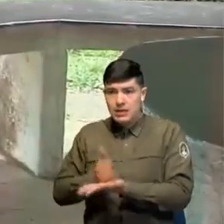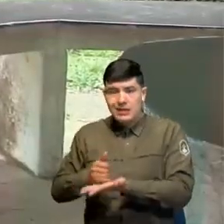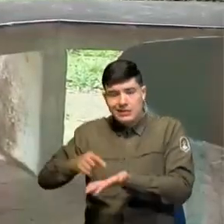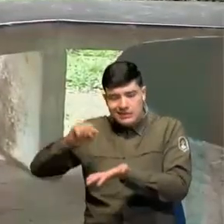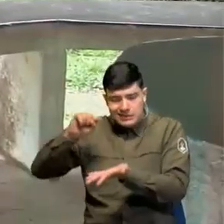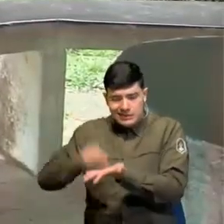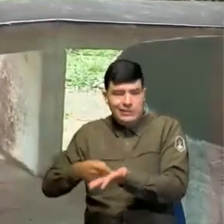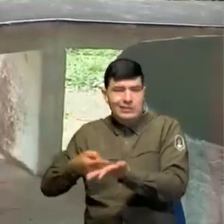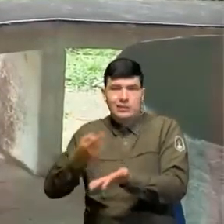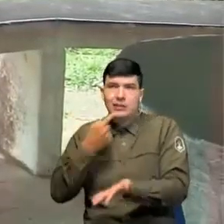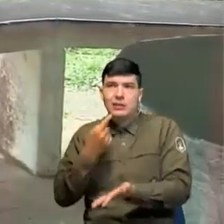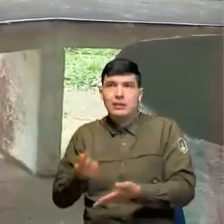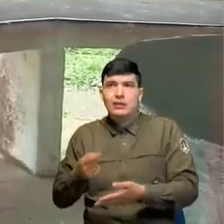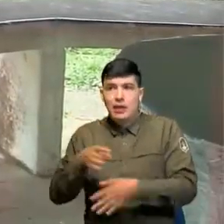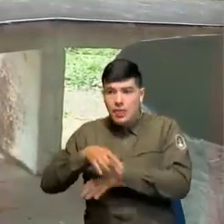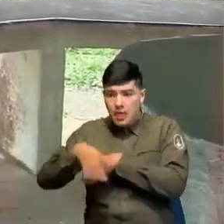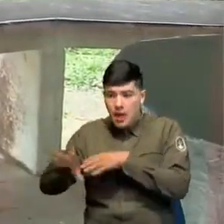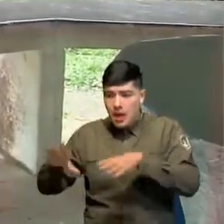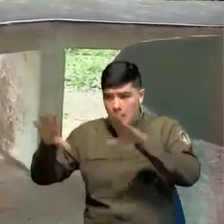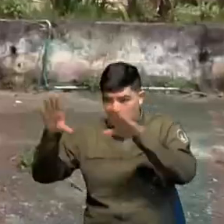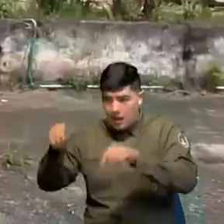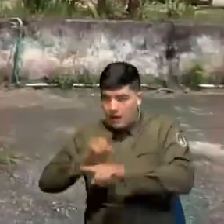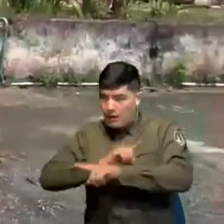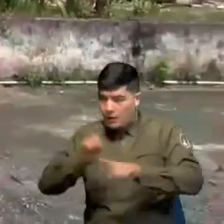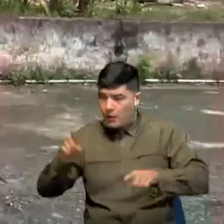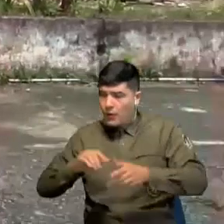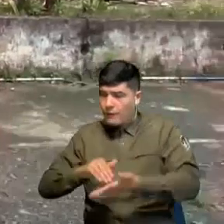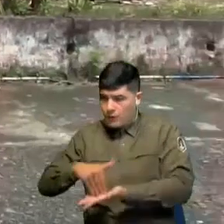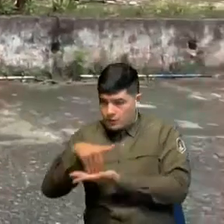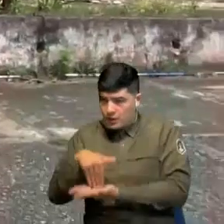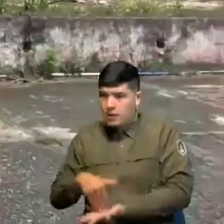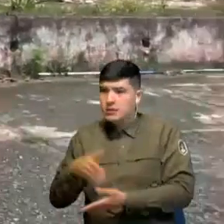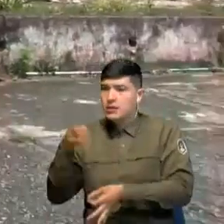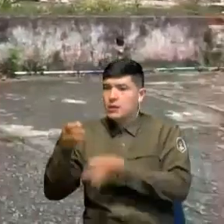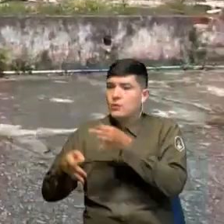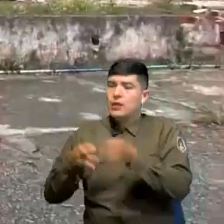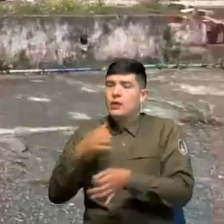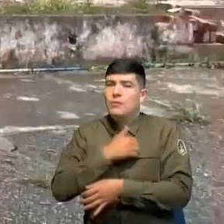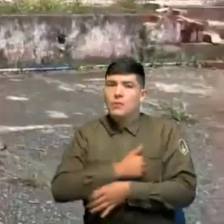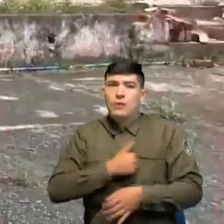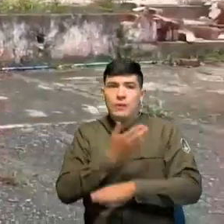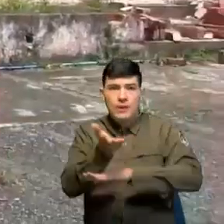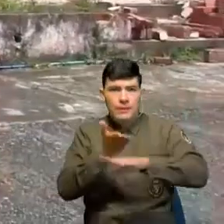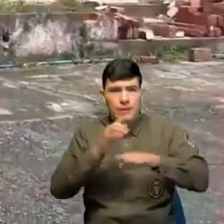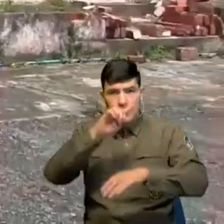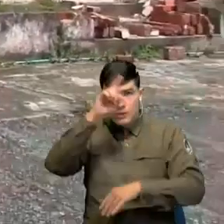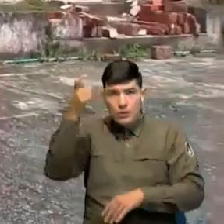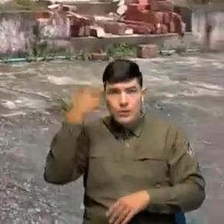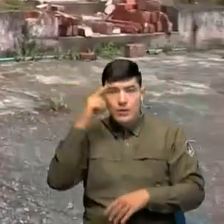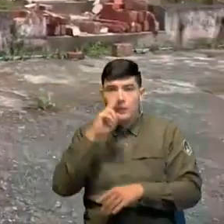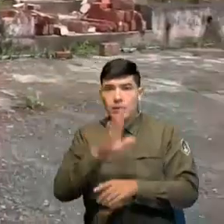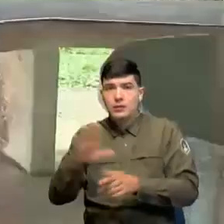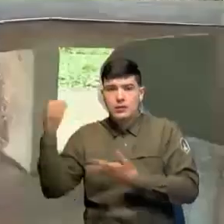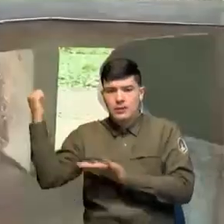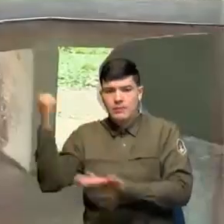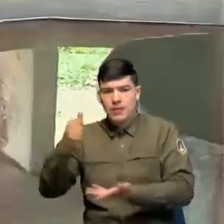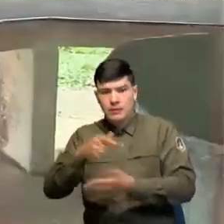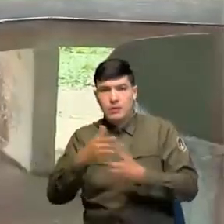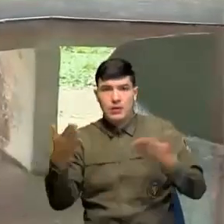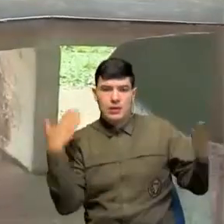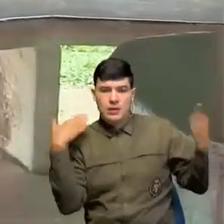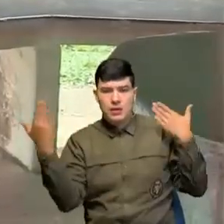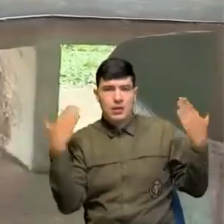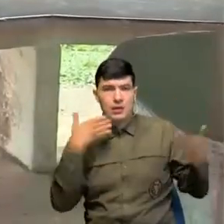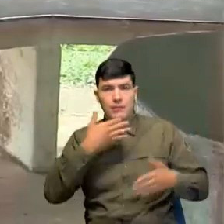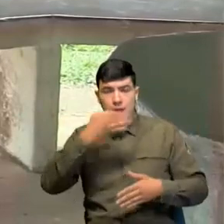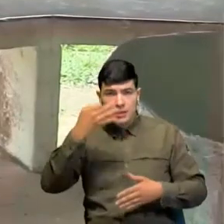la cuestión es no dejarla acabar, es fortalecerla, cuidarla. Por favor, señores del gobierno, inviertan en el campo. El campo es muy bonito, pero